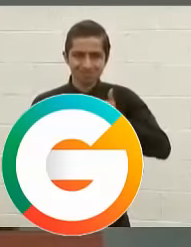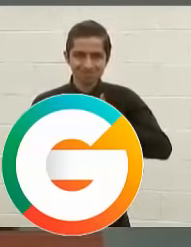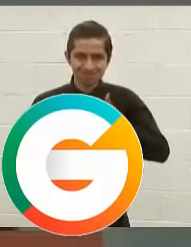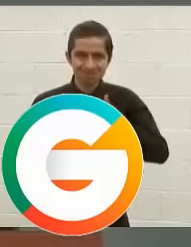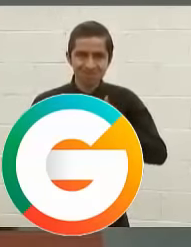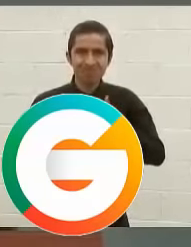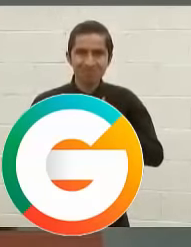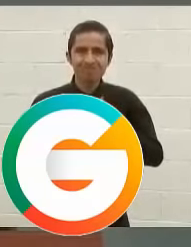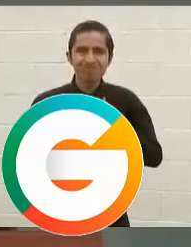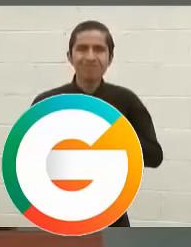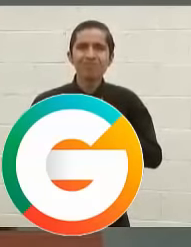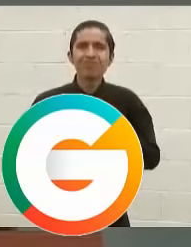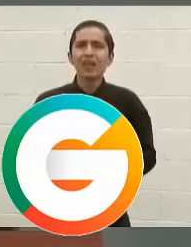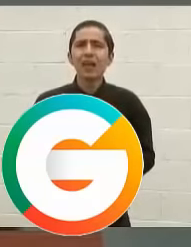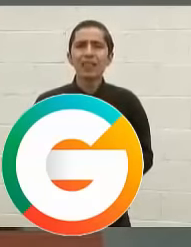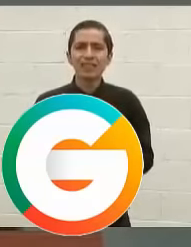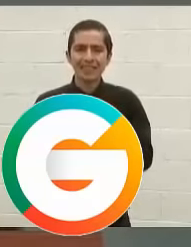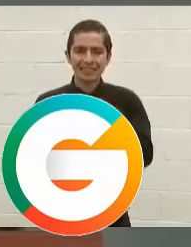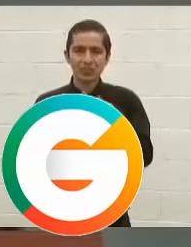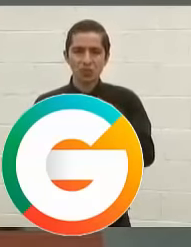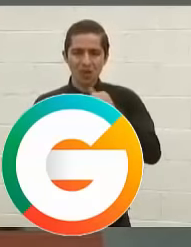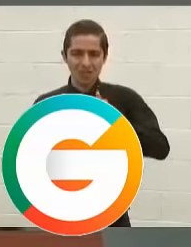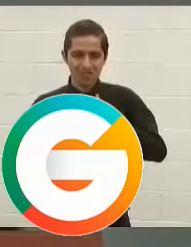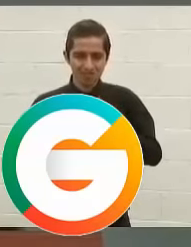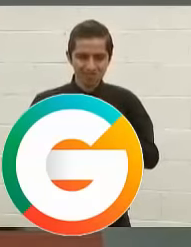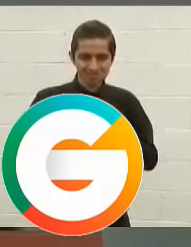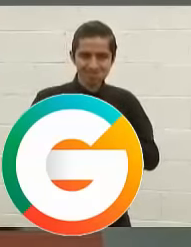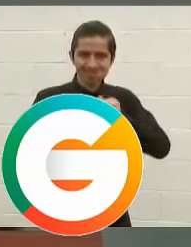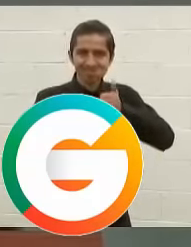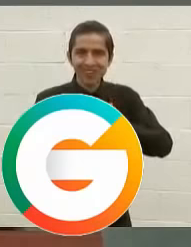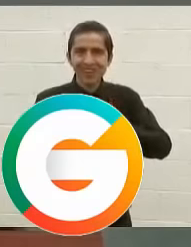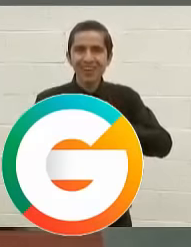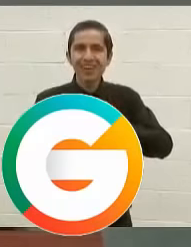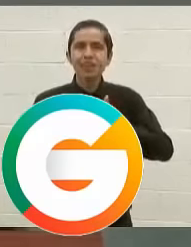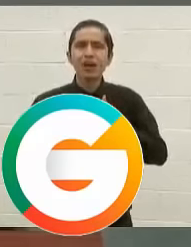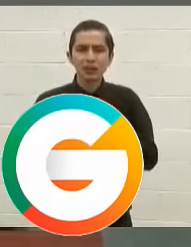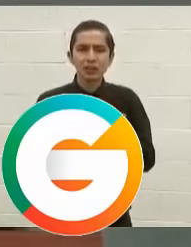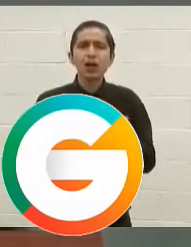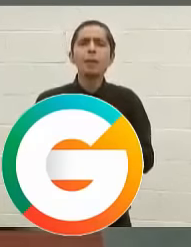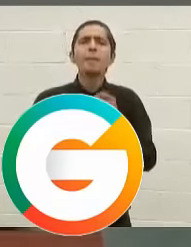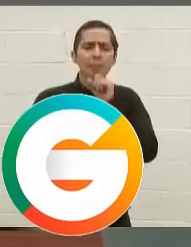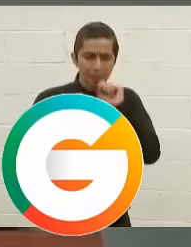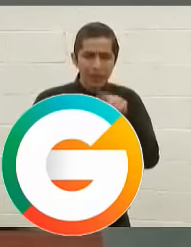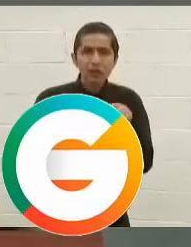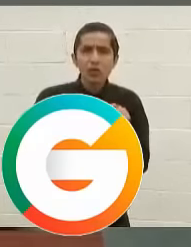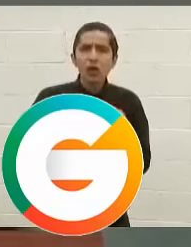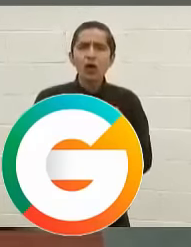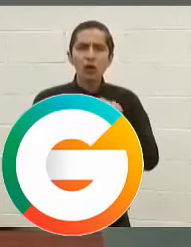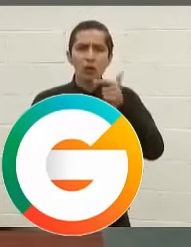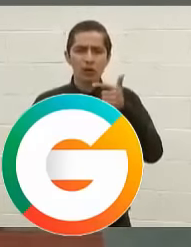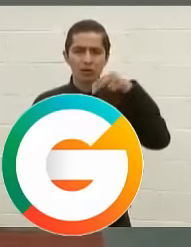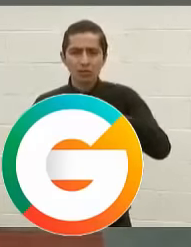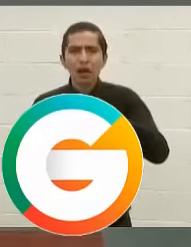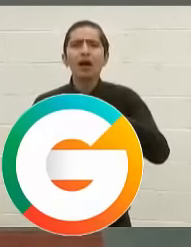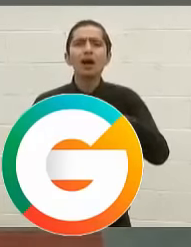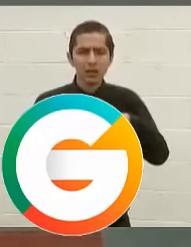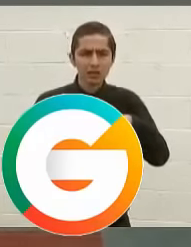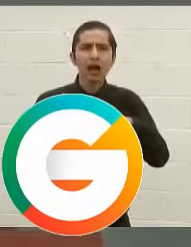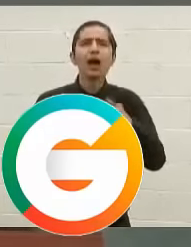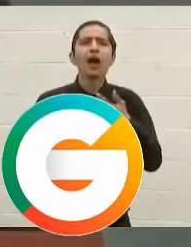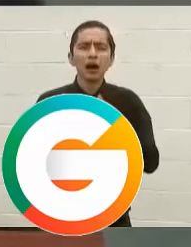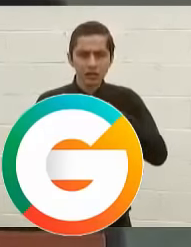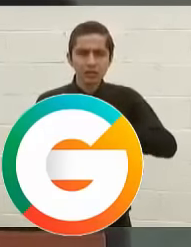del 19 Batallón de Infantería, en apoyo a la Guardia Nacional, se encuentra